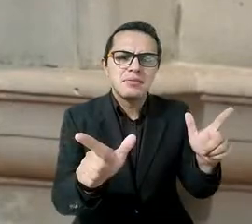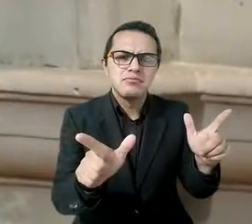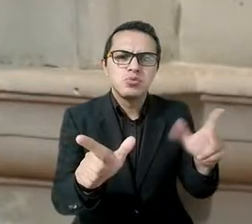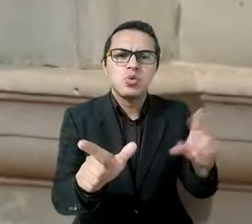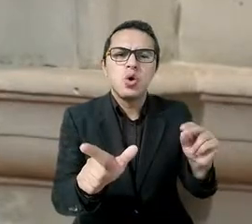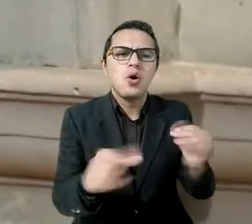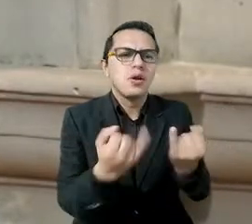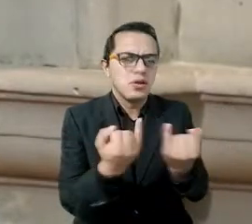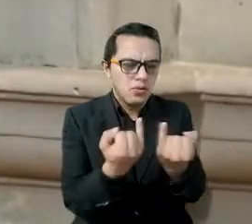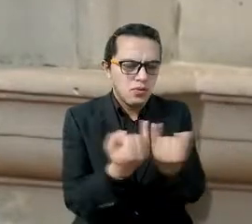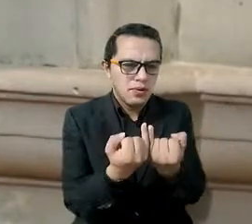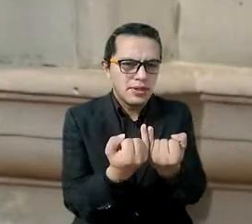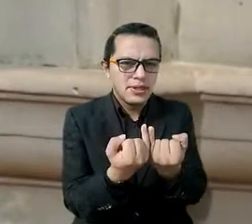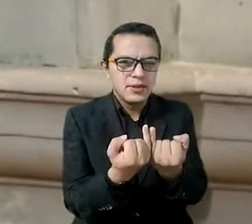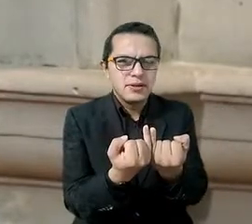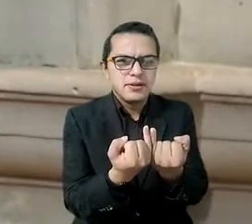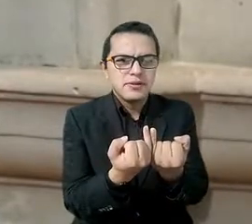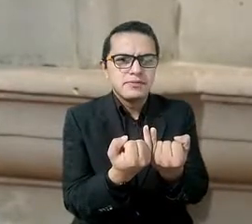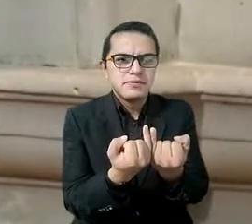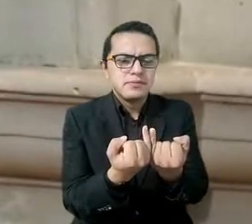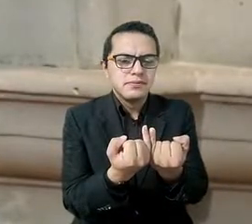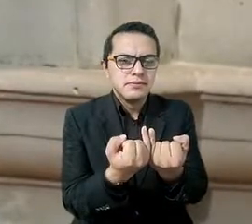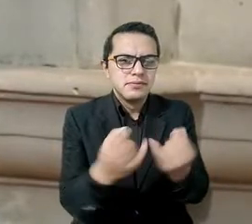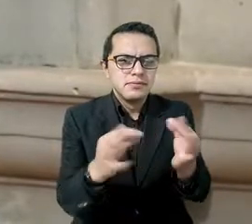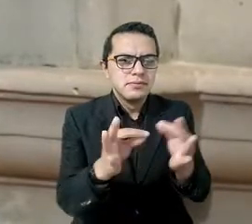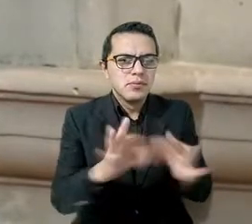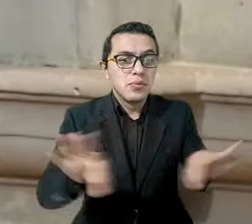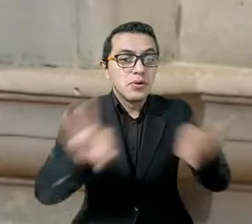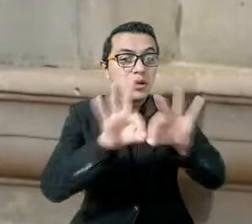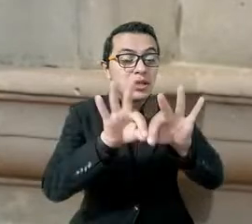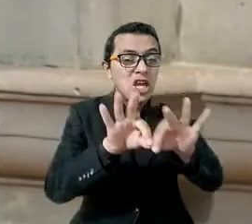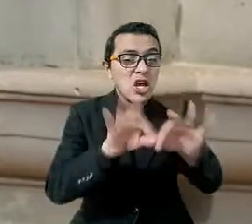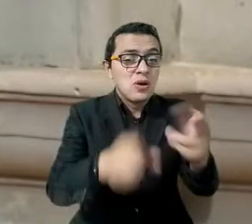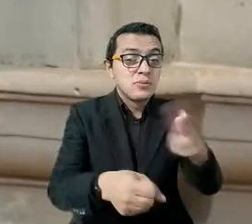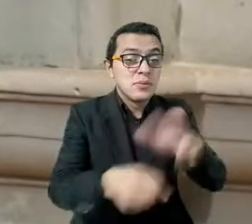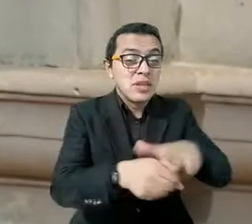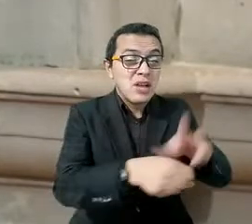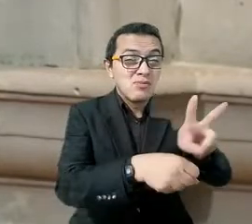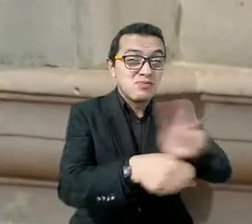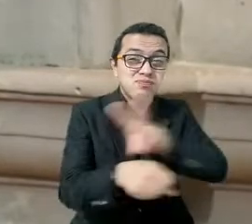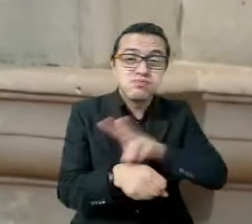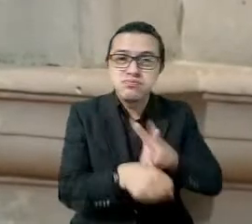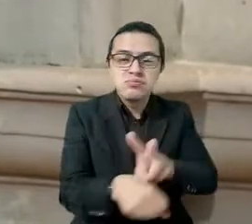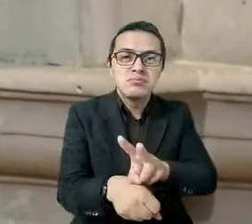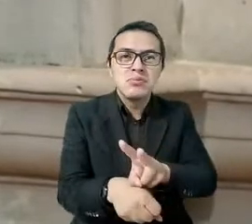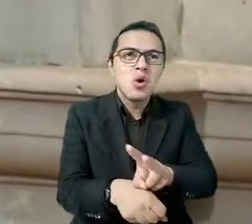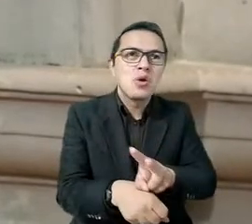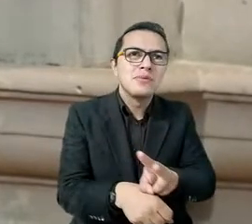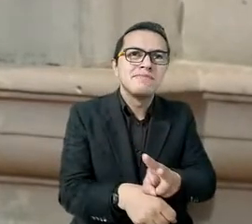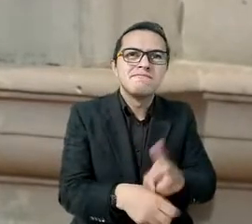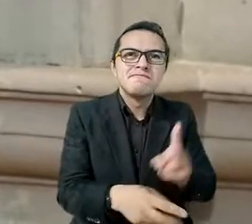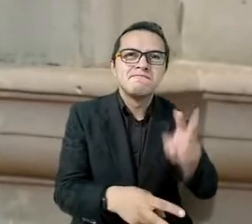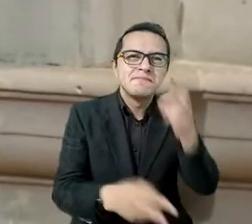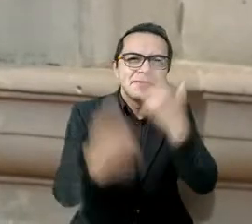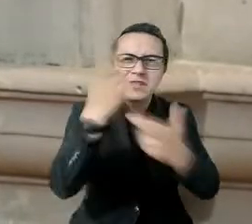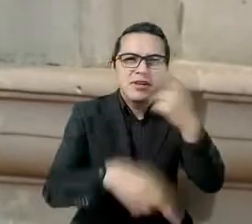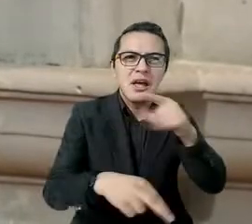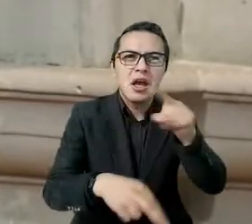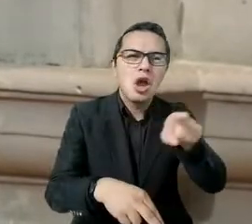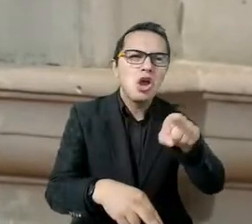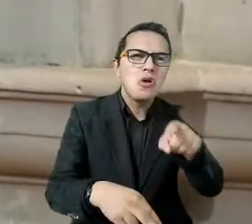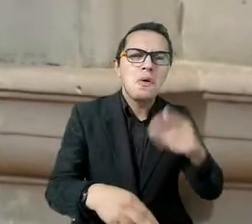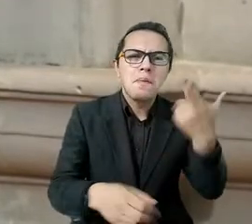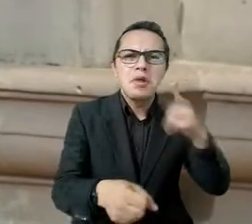velar porque se encuentren en un óptimo funcionamiento. A pesar de ello, con frecuencia ocurre la omisión de